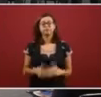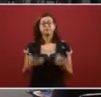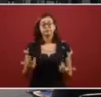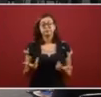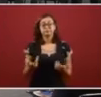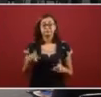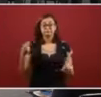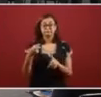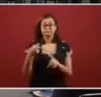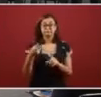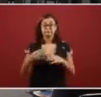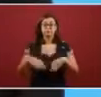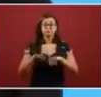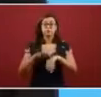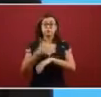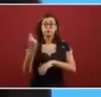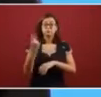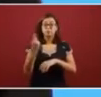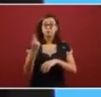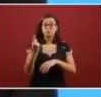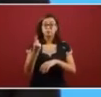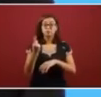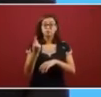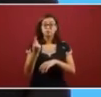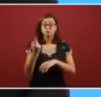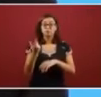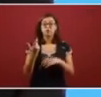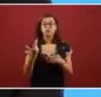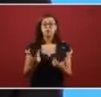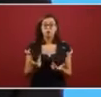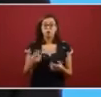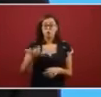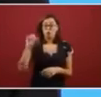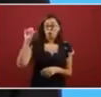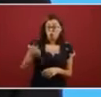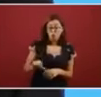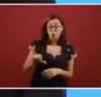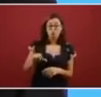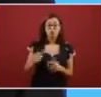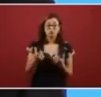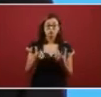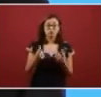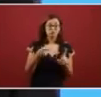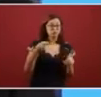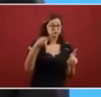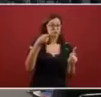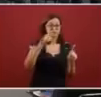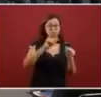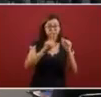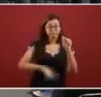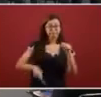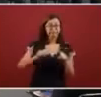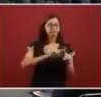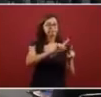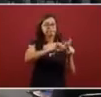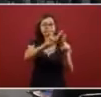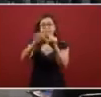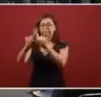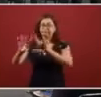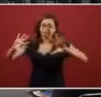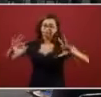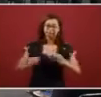sucinta, pues la numeralia de lo que está sucediendo el día de hoy en todo el país, señor presidente.